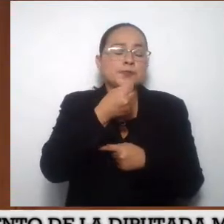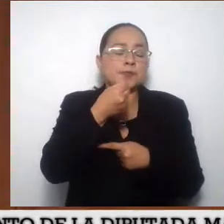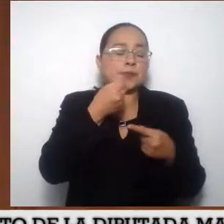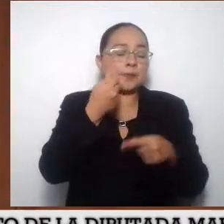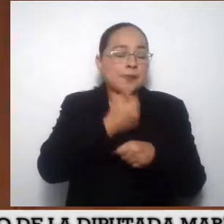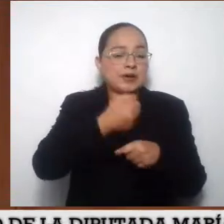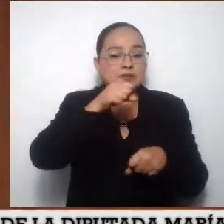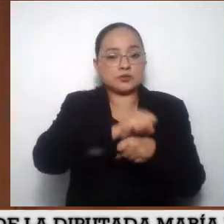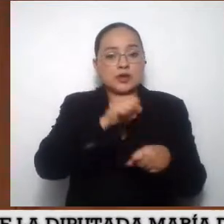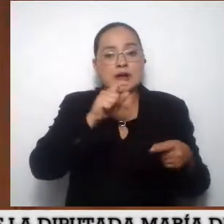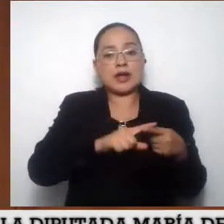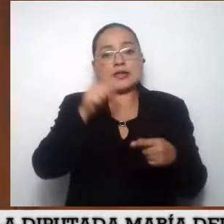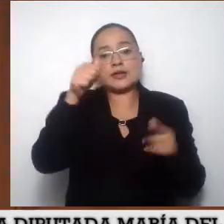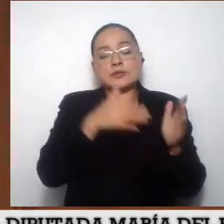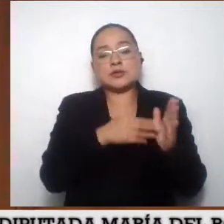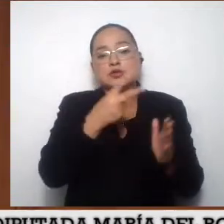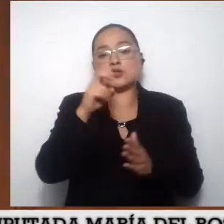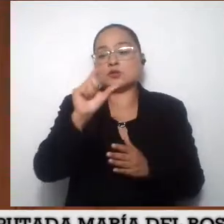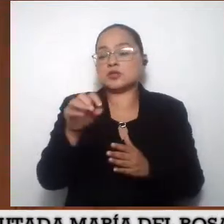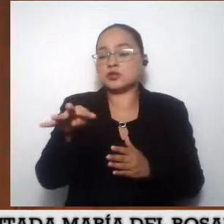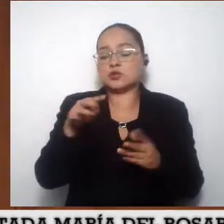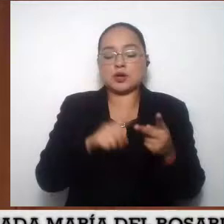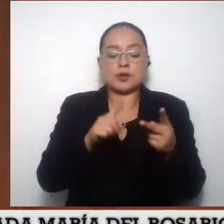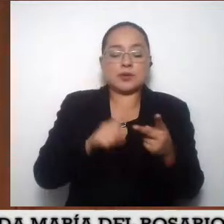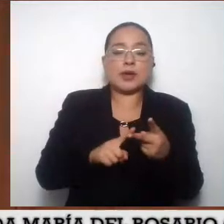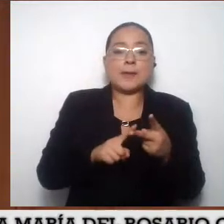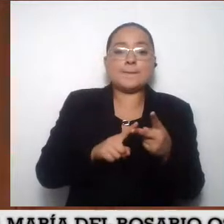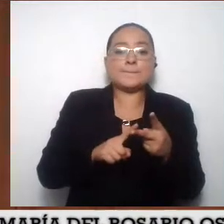6,219. Educación media superior,